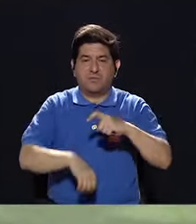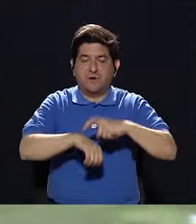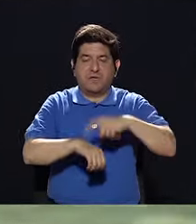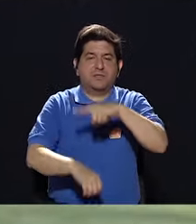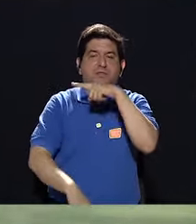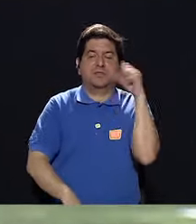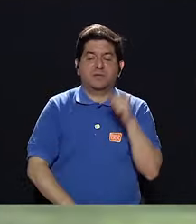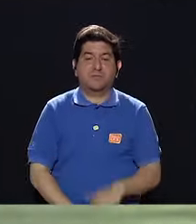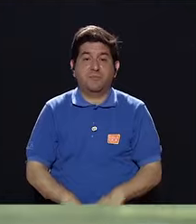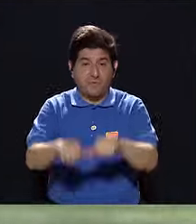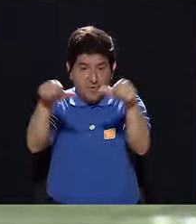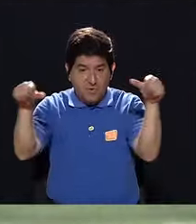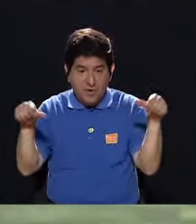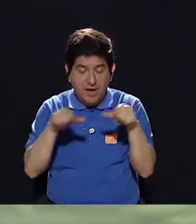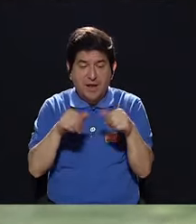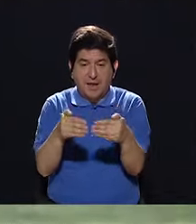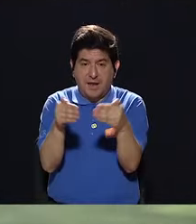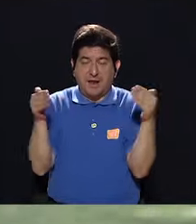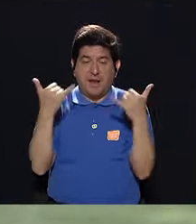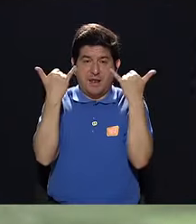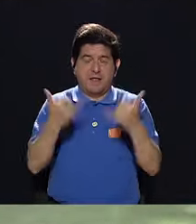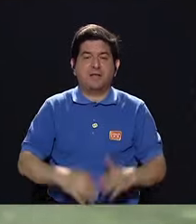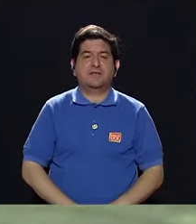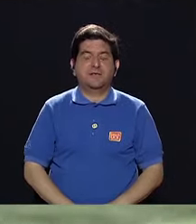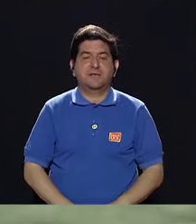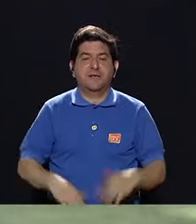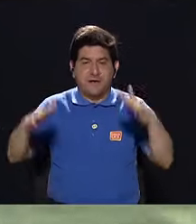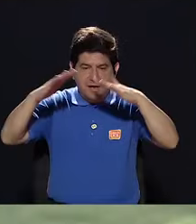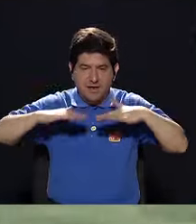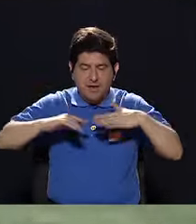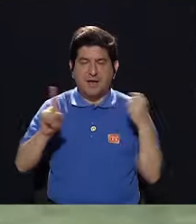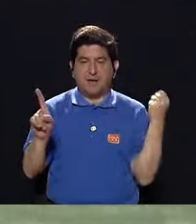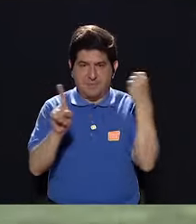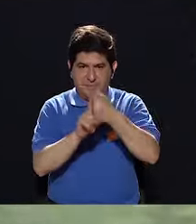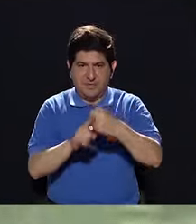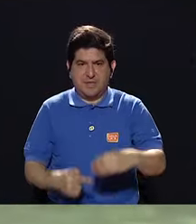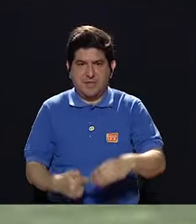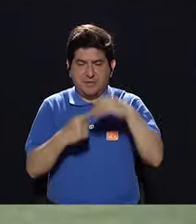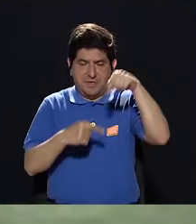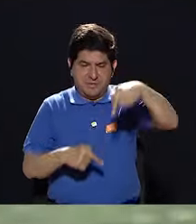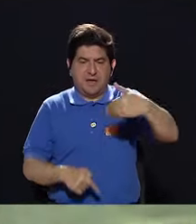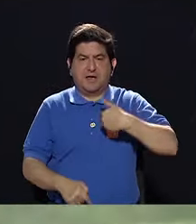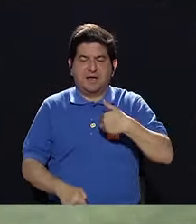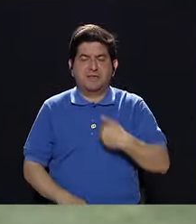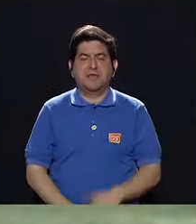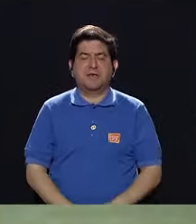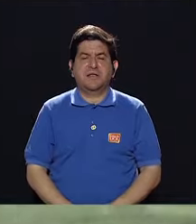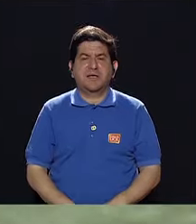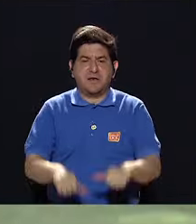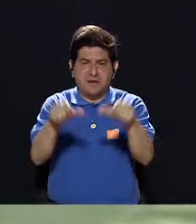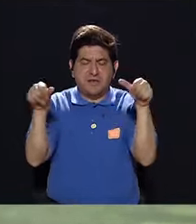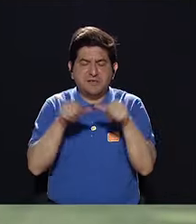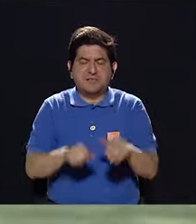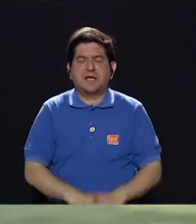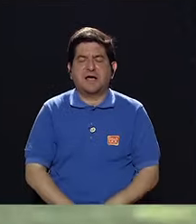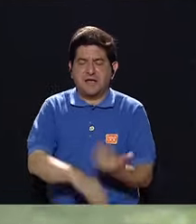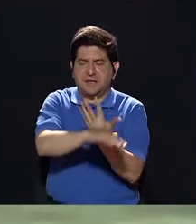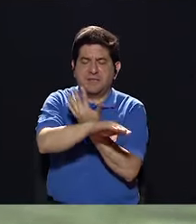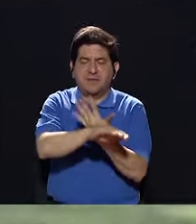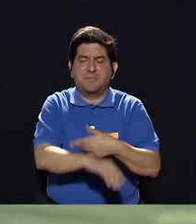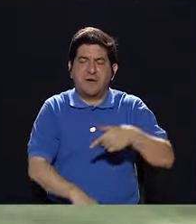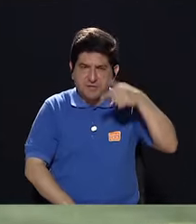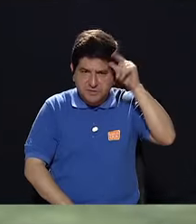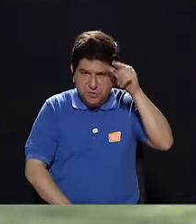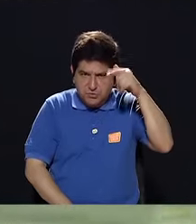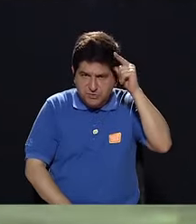seca. Además, el área de embalse es un área que ya ambientalmente está impactada. Lo que tenemos aquí principalmente son zonas de ganadería,